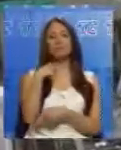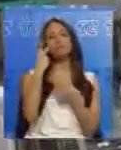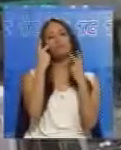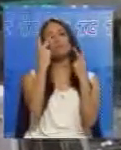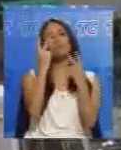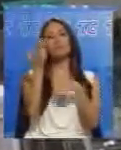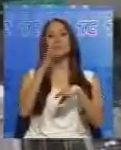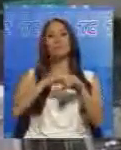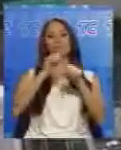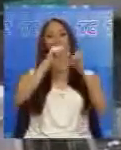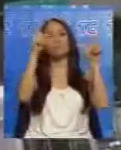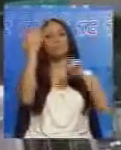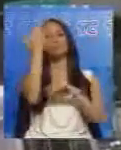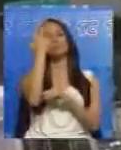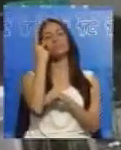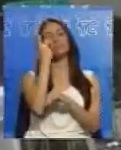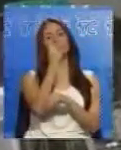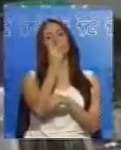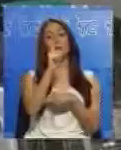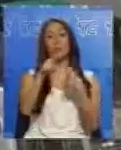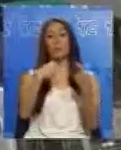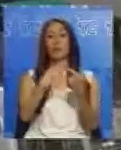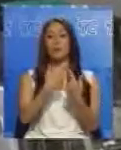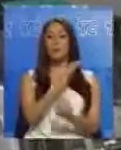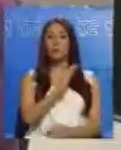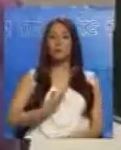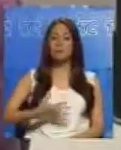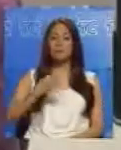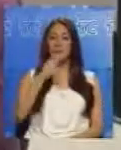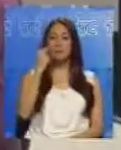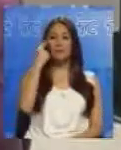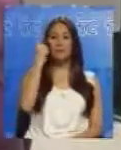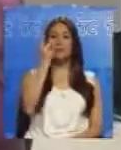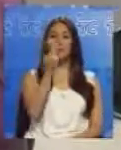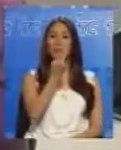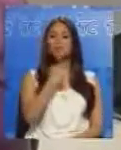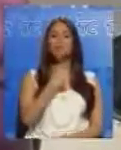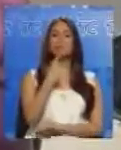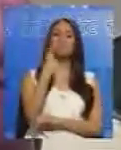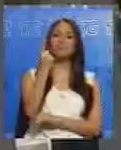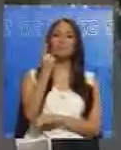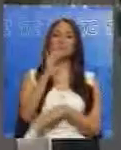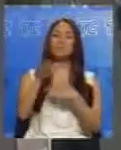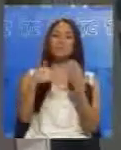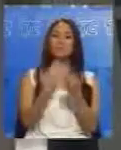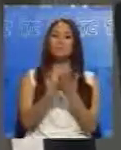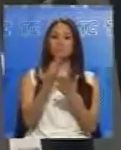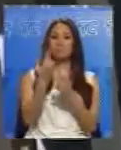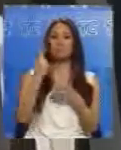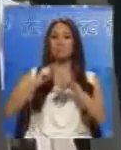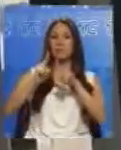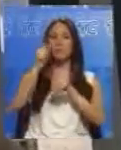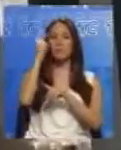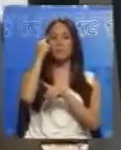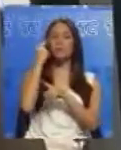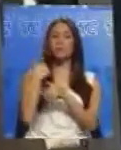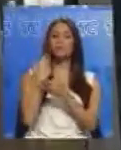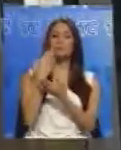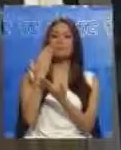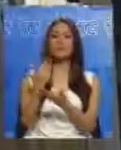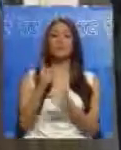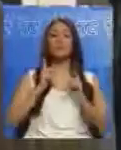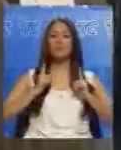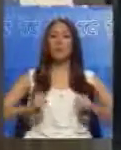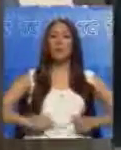Nación. Y es que cuando el presidente Rafael Correa se pronunció, María no dudó en resaltar algunos aspectos de gobierno. La